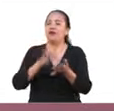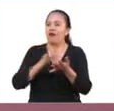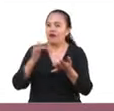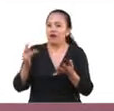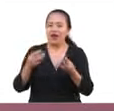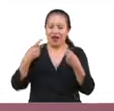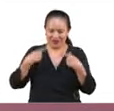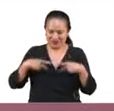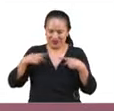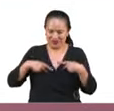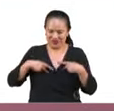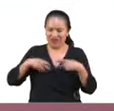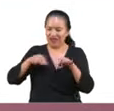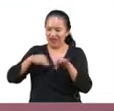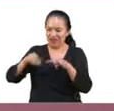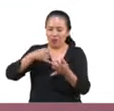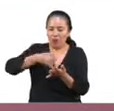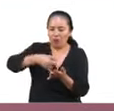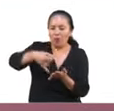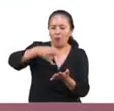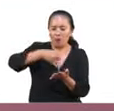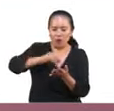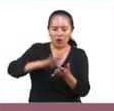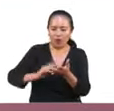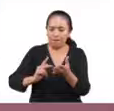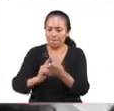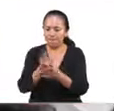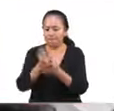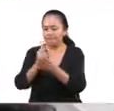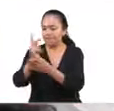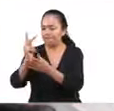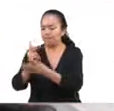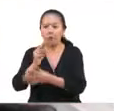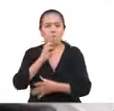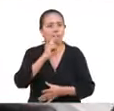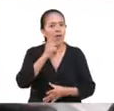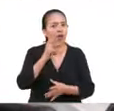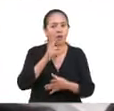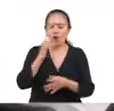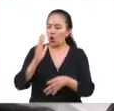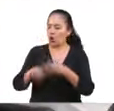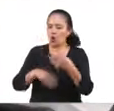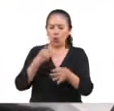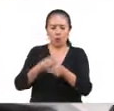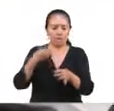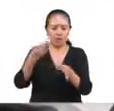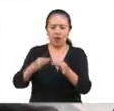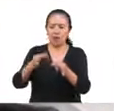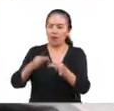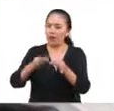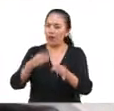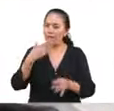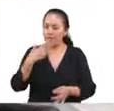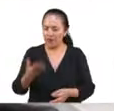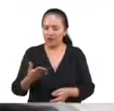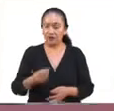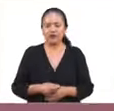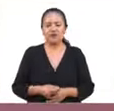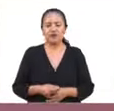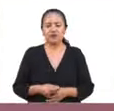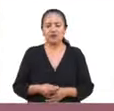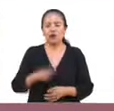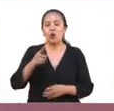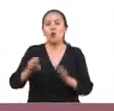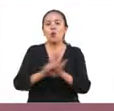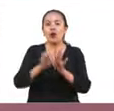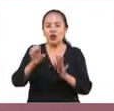productores puedan perfeccionar sus cosechas, mejorar y certificar sus procesos. Por ejemplo, en la gran producción